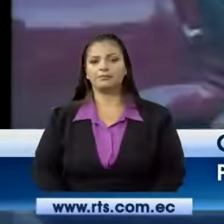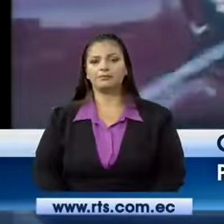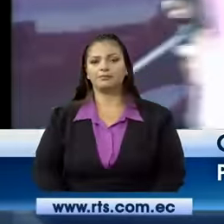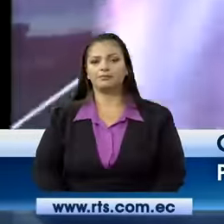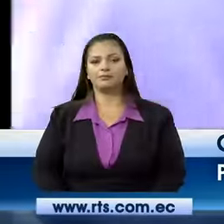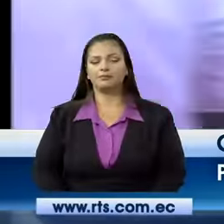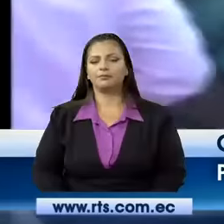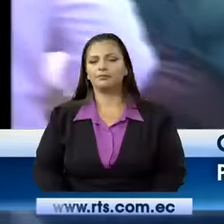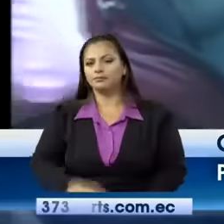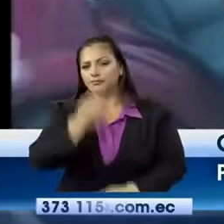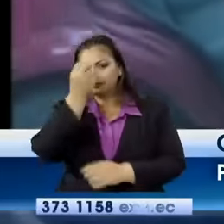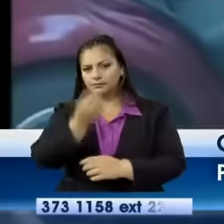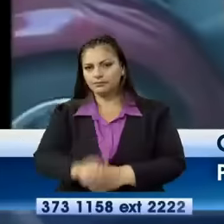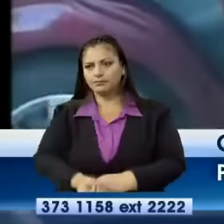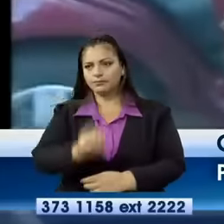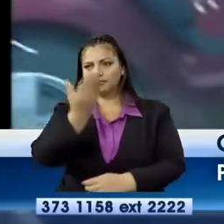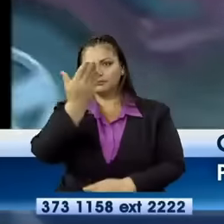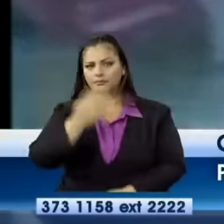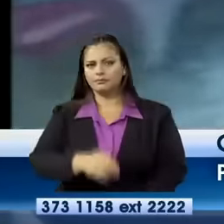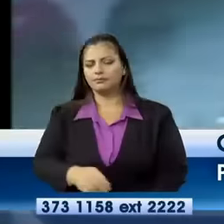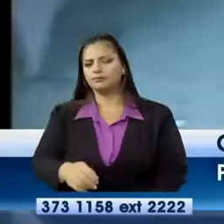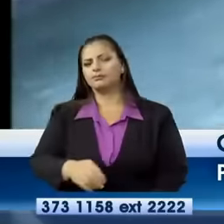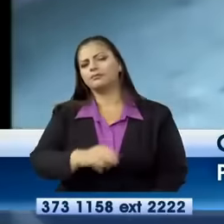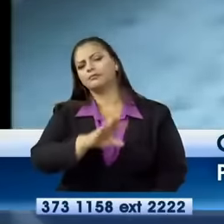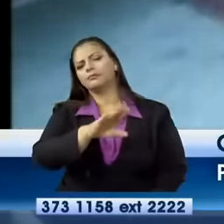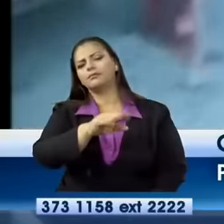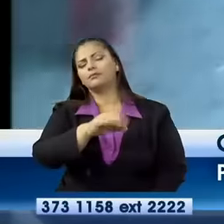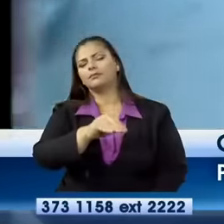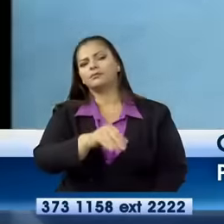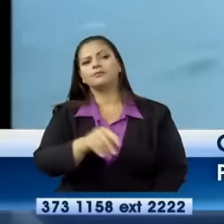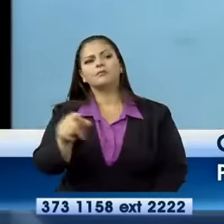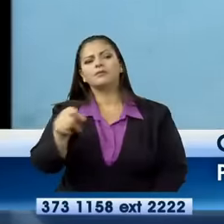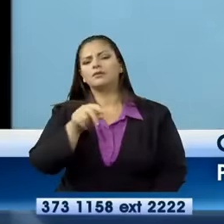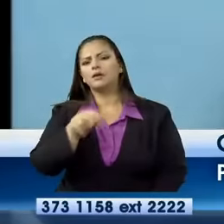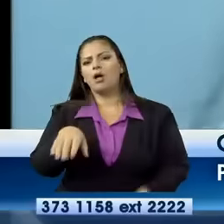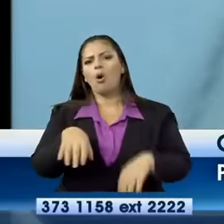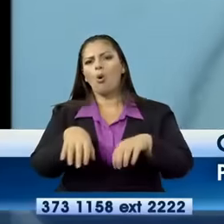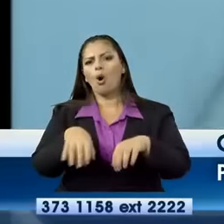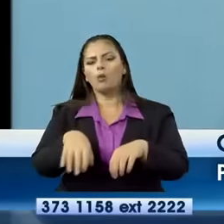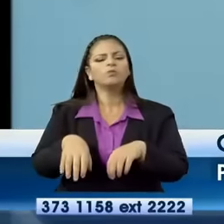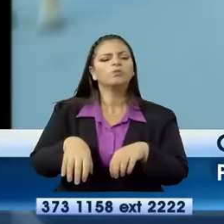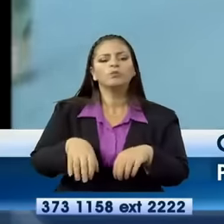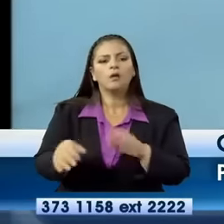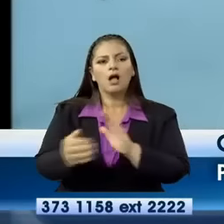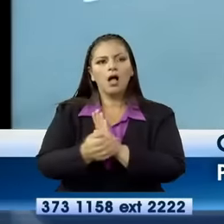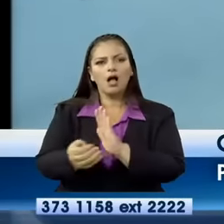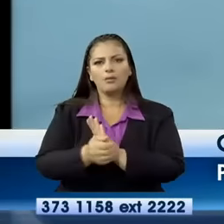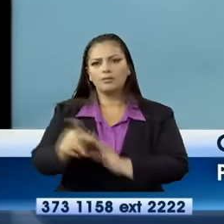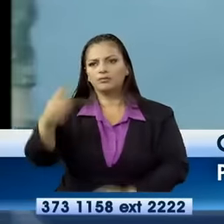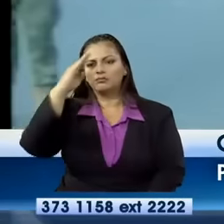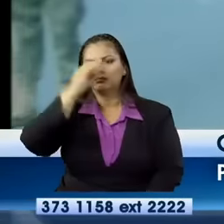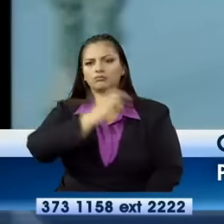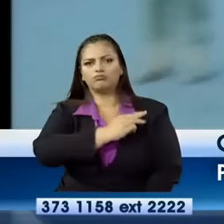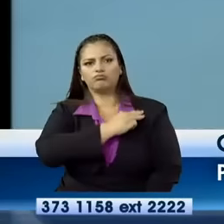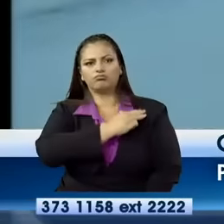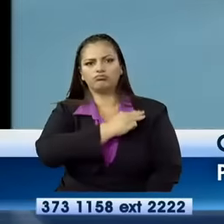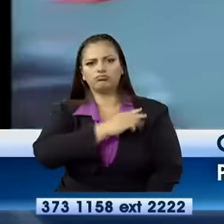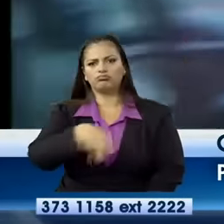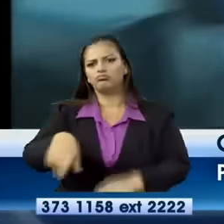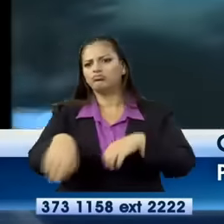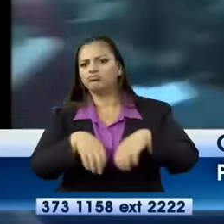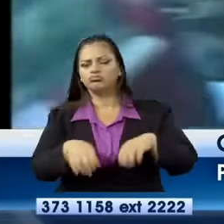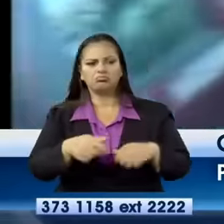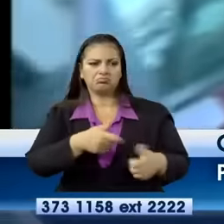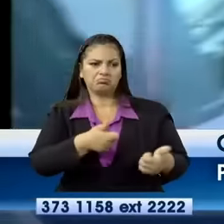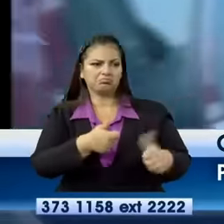muy buenos días qué opin del trabajo de las fuerzas armadas y de la mascota en especial Sí sí sí no está bien incluso para más seguridad